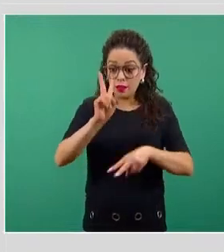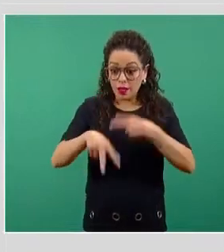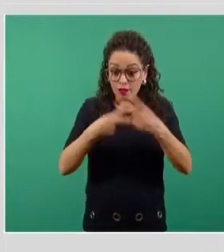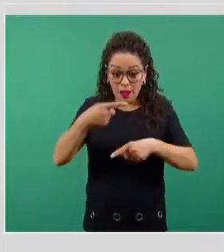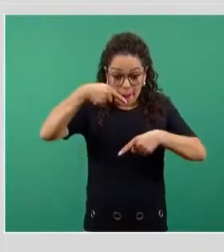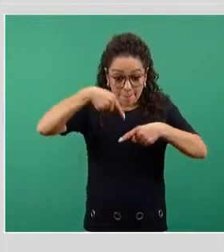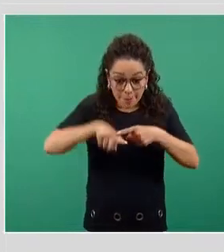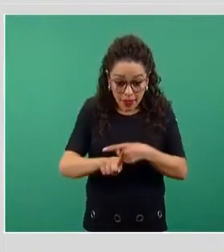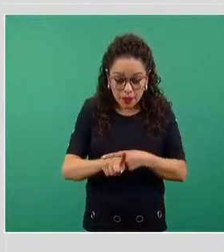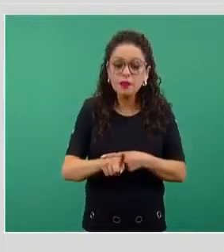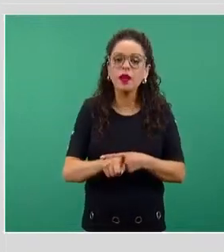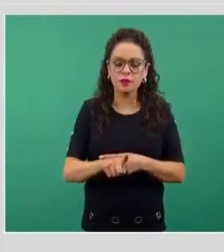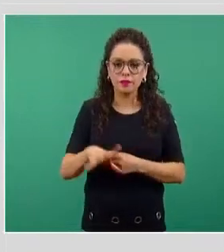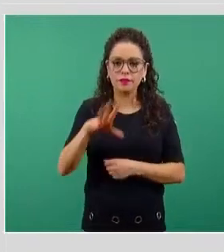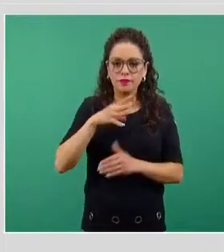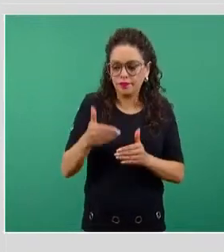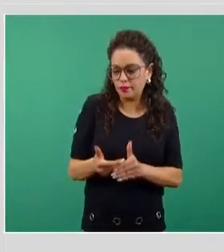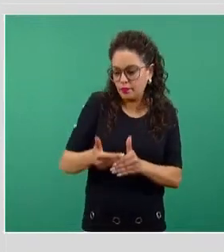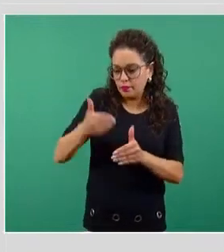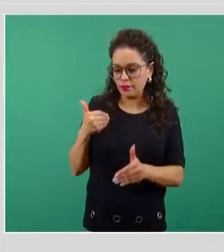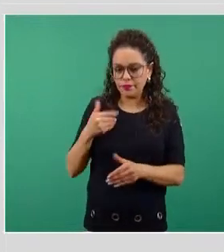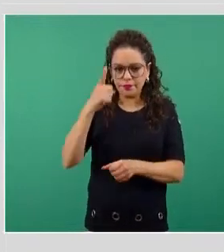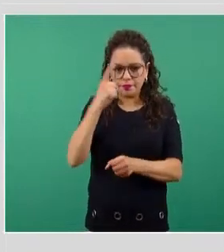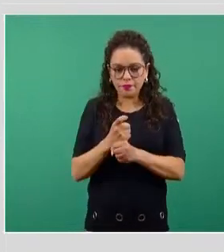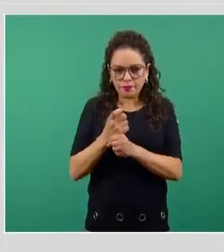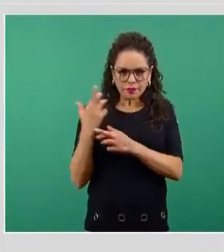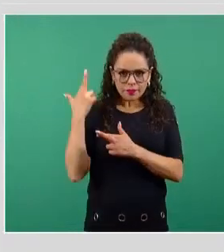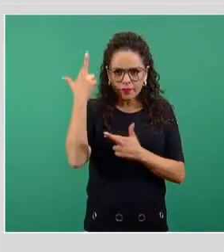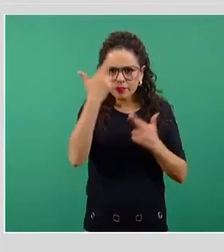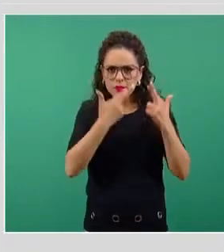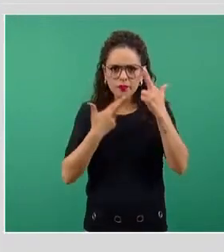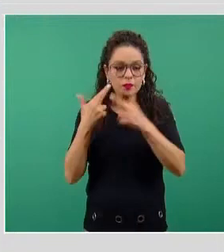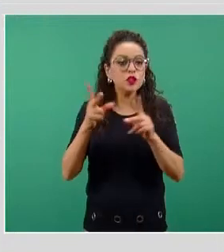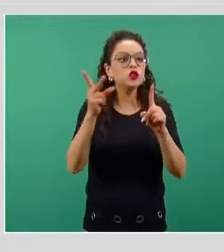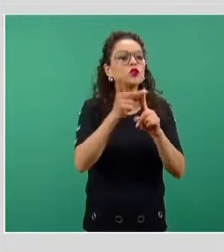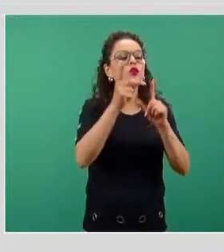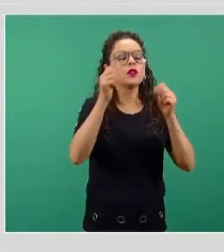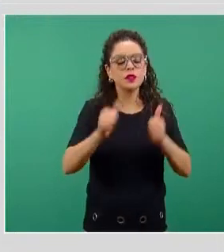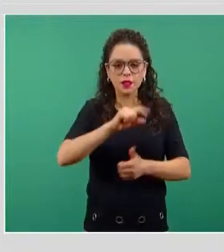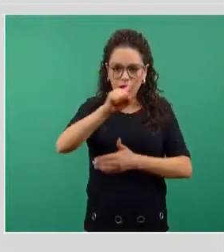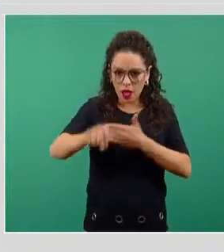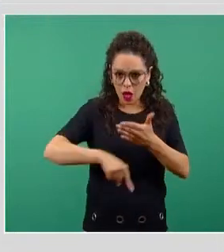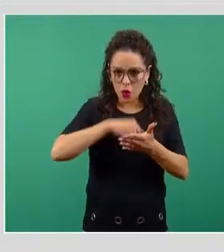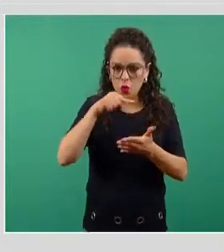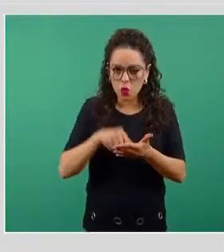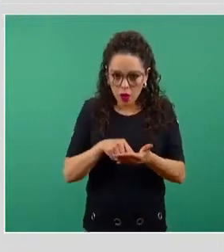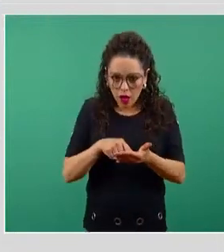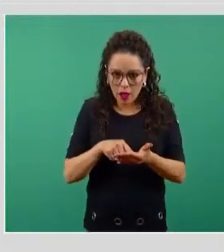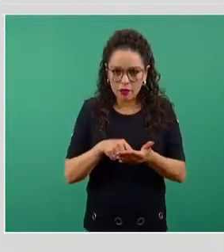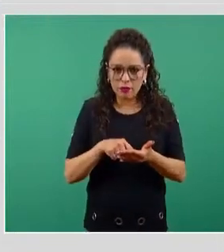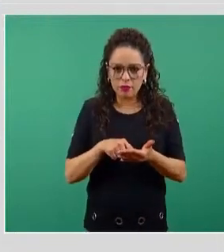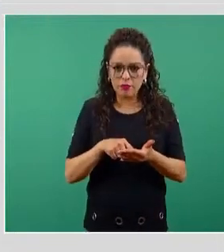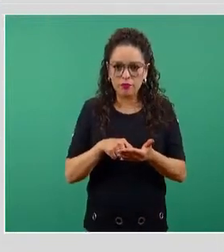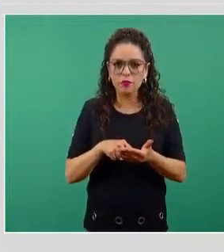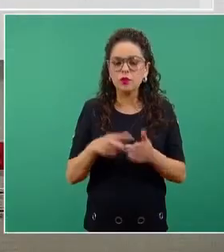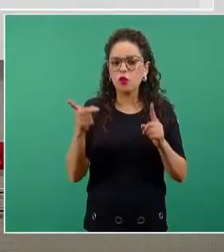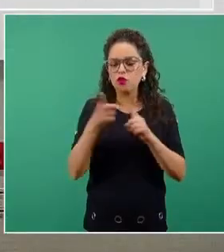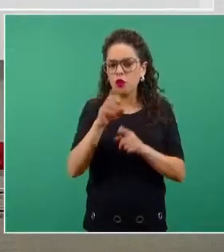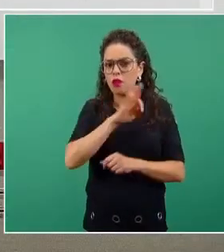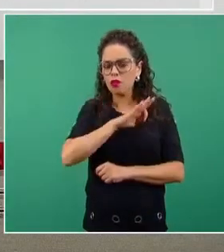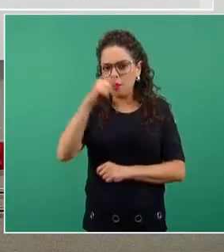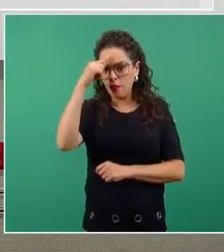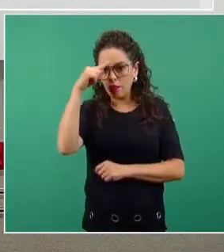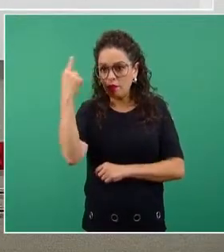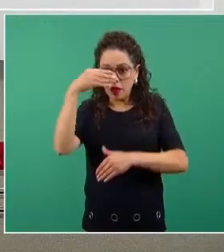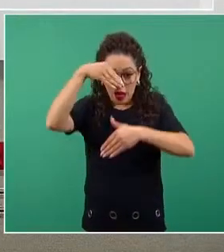que revisa obviamente desde la ubicación, dónde se encuentra las zonas de acceso para